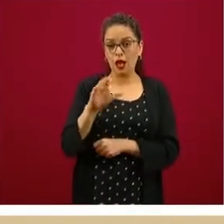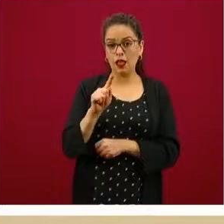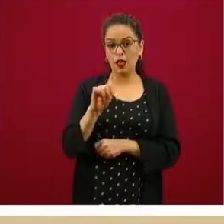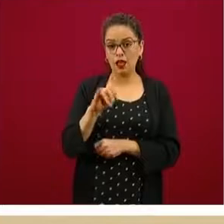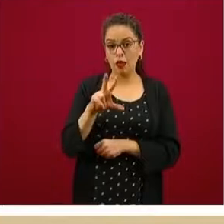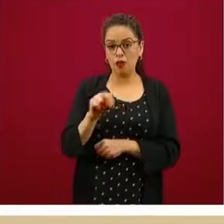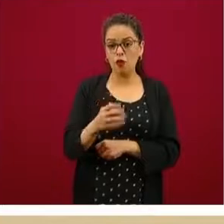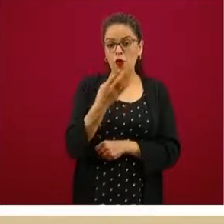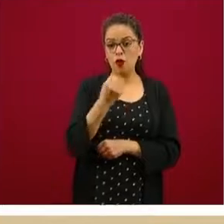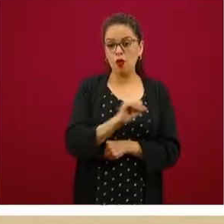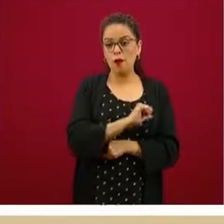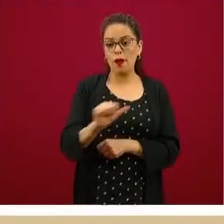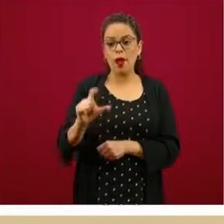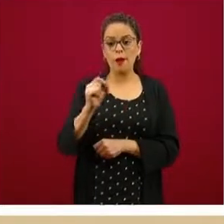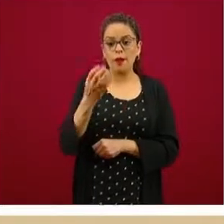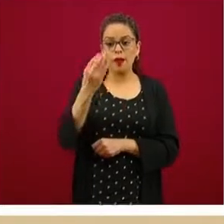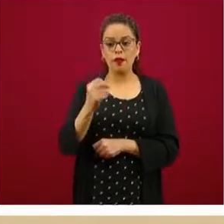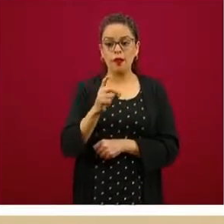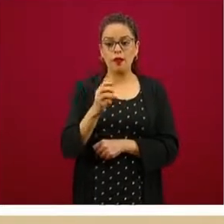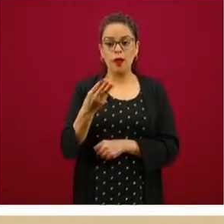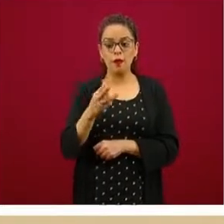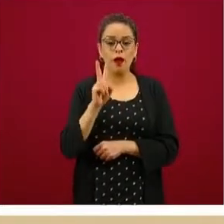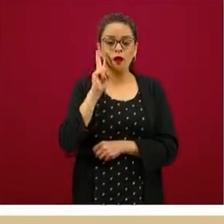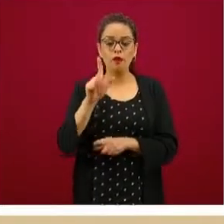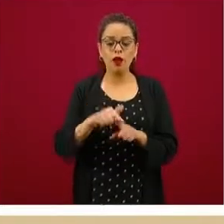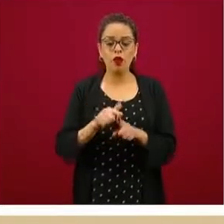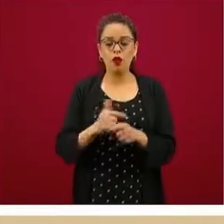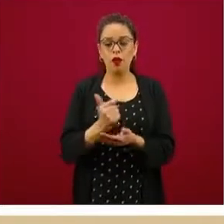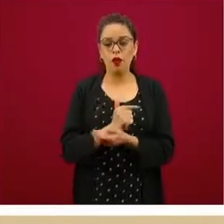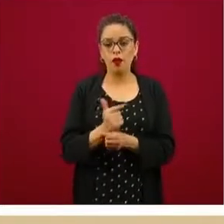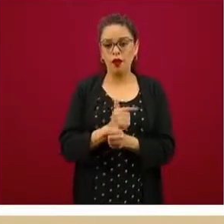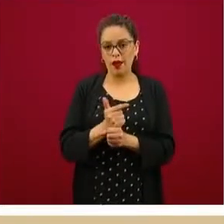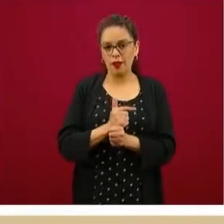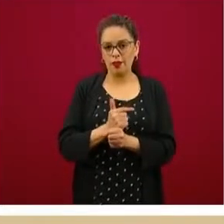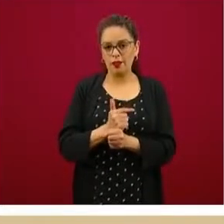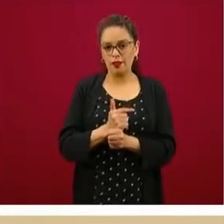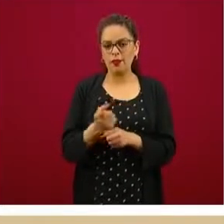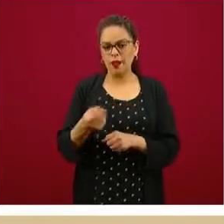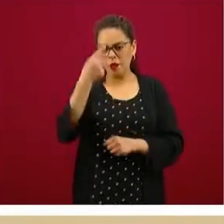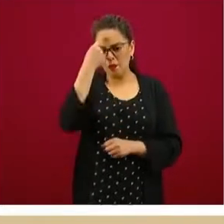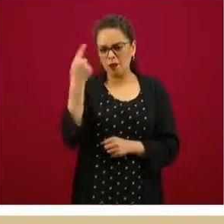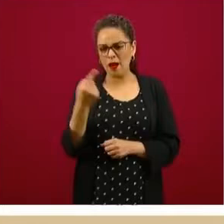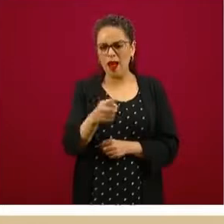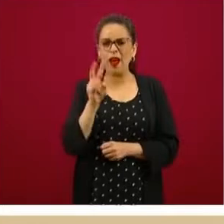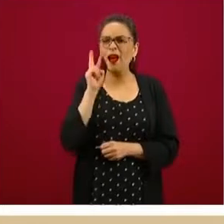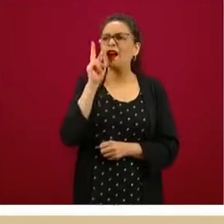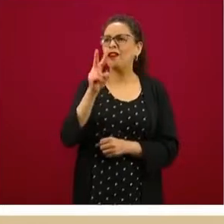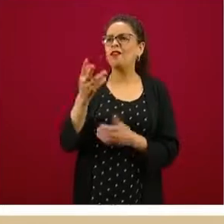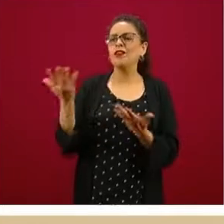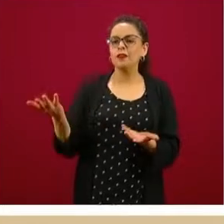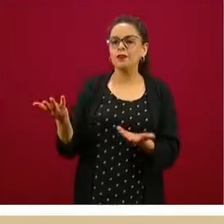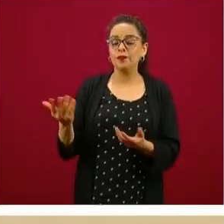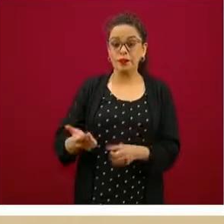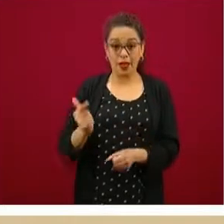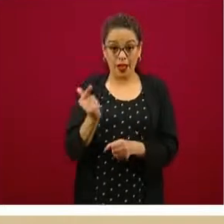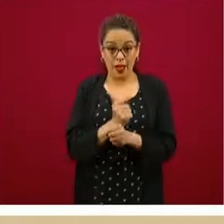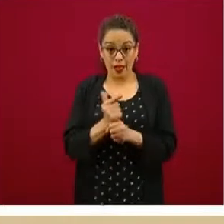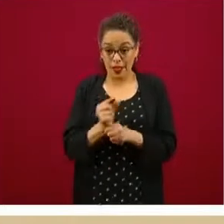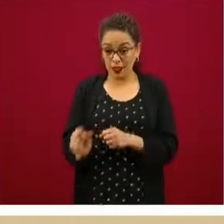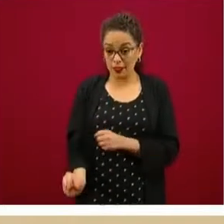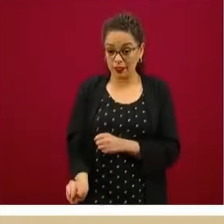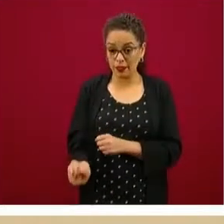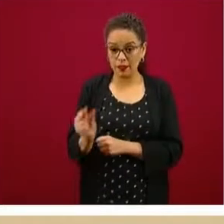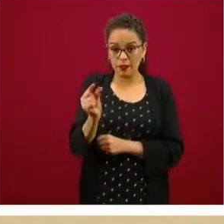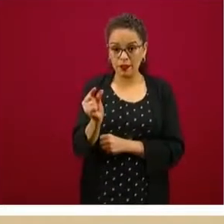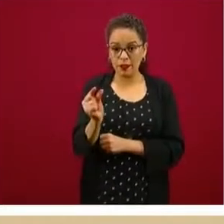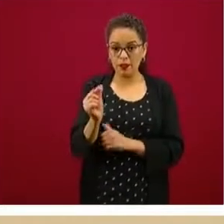al 29, están representados en gris. ¿Cuál es la idea aquí? Donde veamos que la barra gris supera